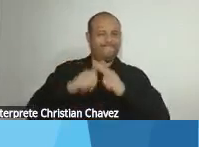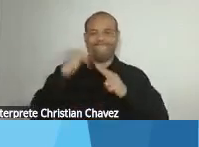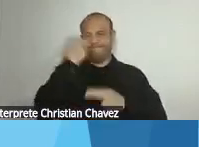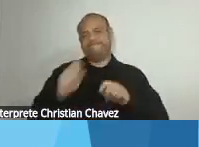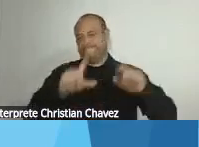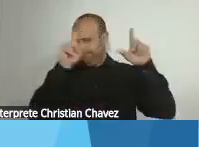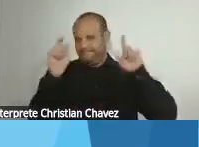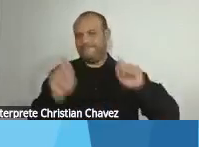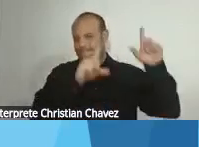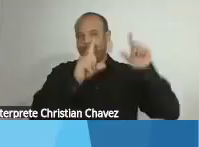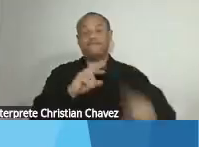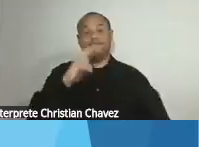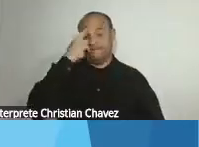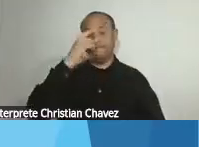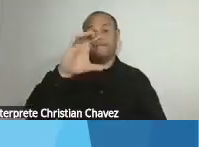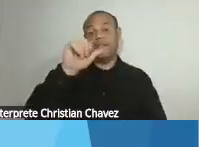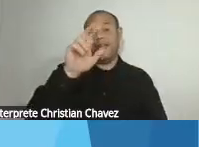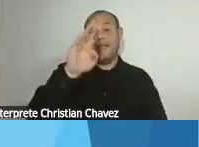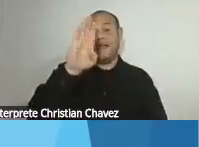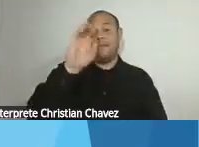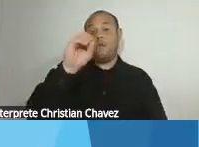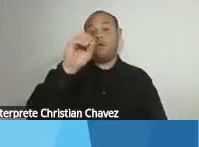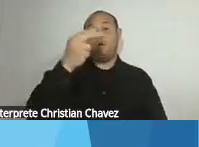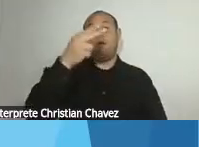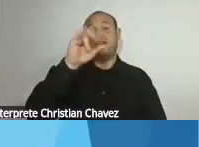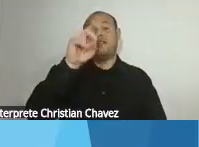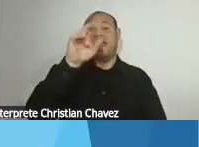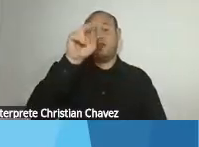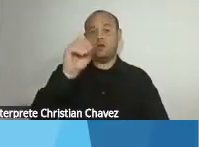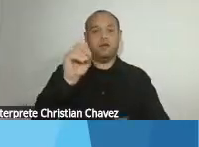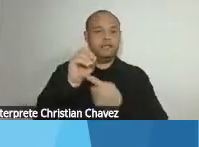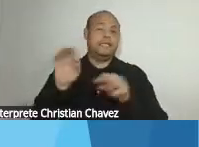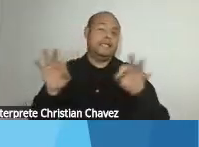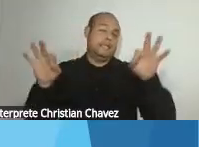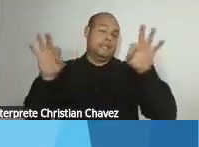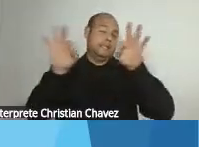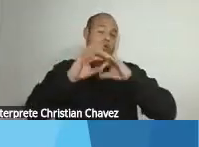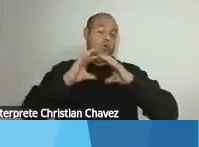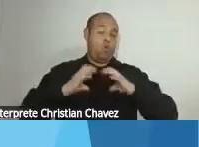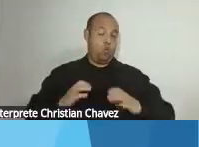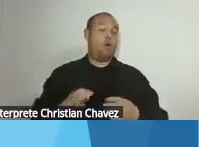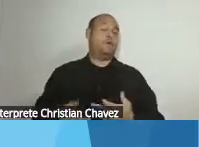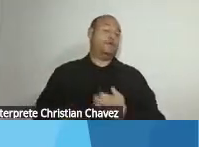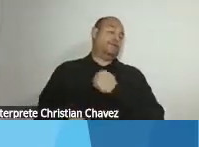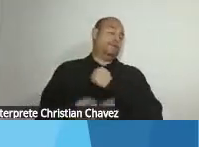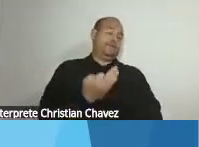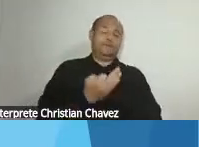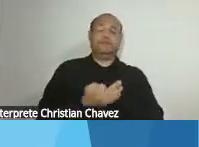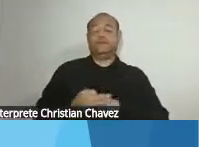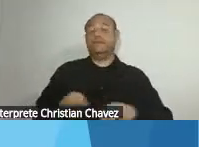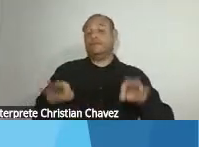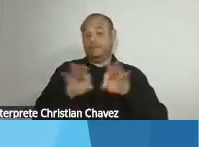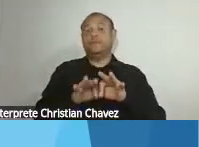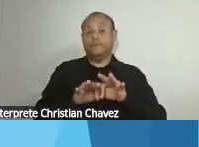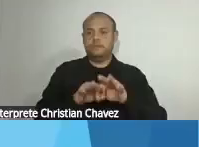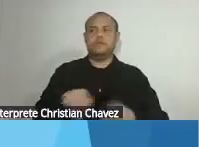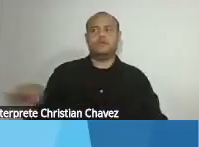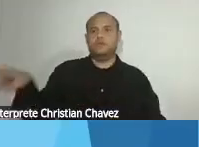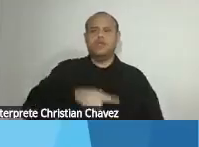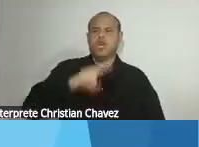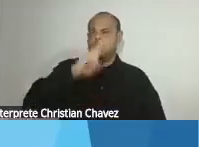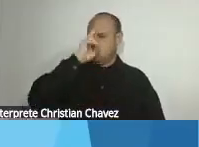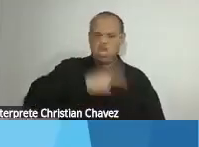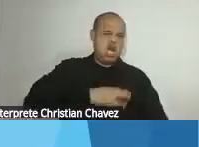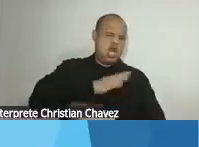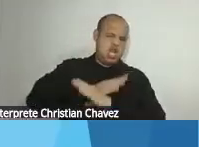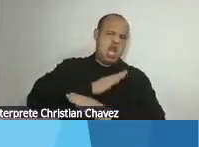llamado hidrato de carbono, pues tiene demasiadas funciones en nuestro cuerpo. Es muy importante pues que la persona que vive con diabetes lo